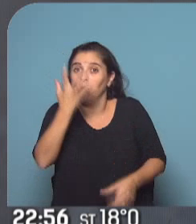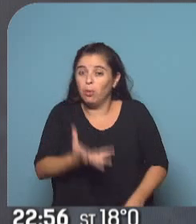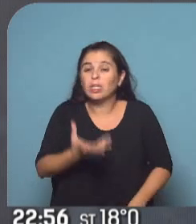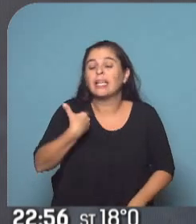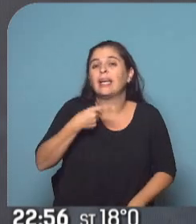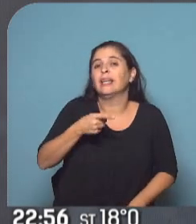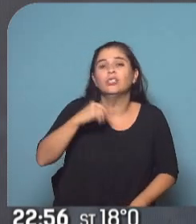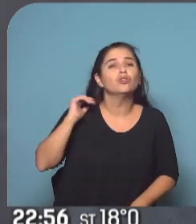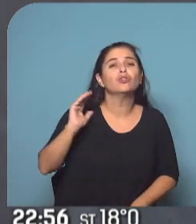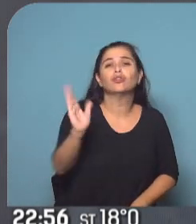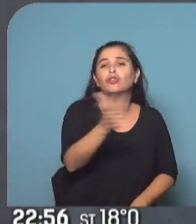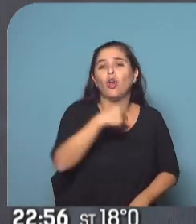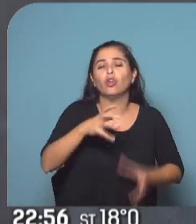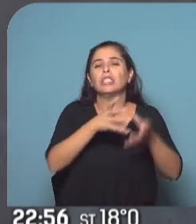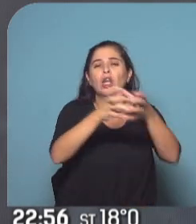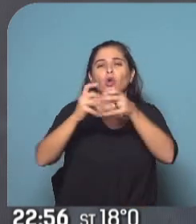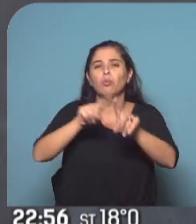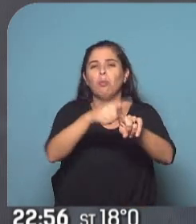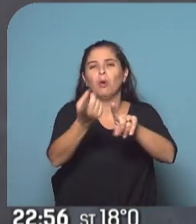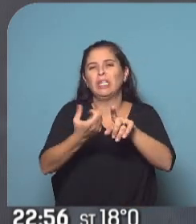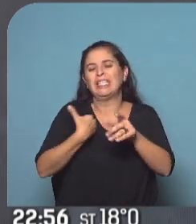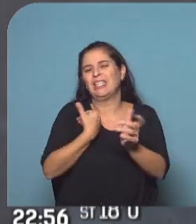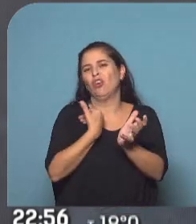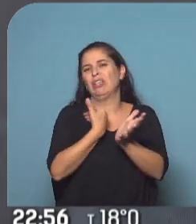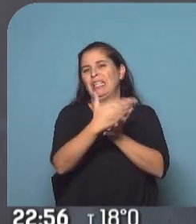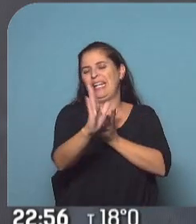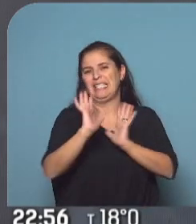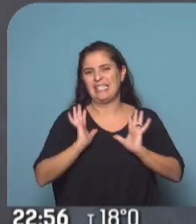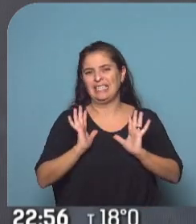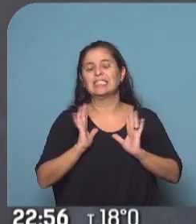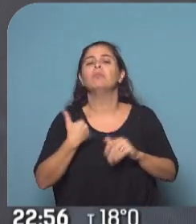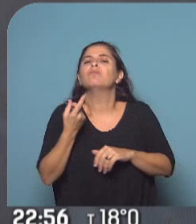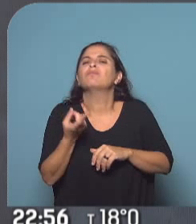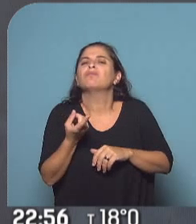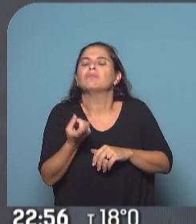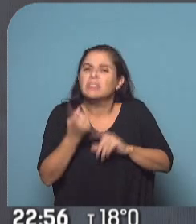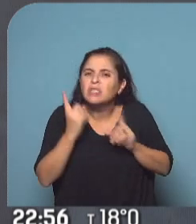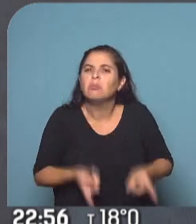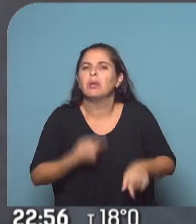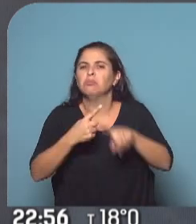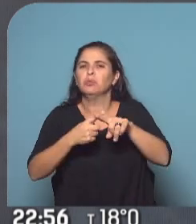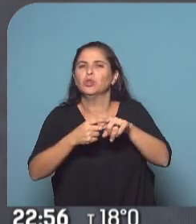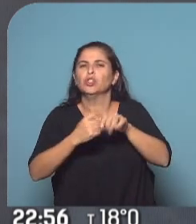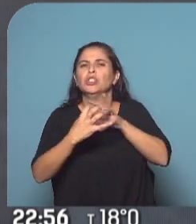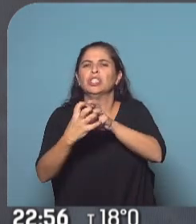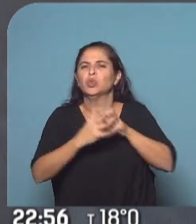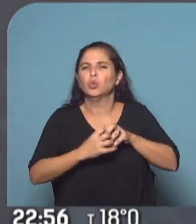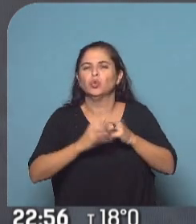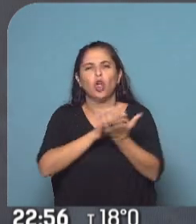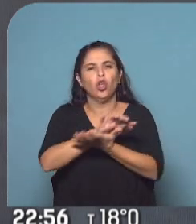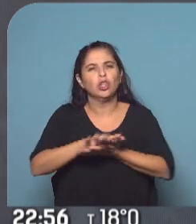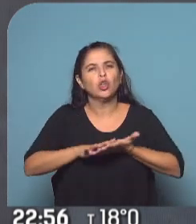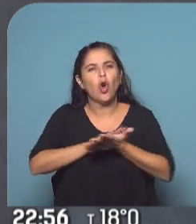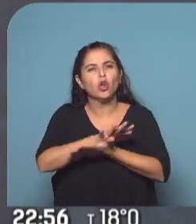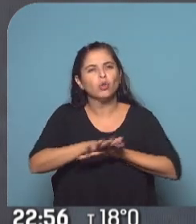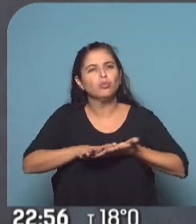por las discusiones alrededor de la corrupción, que parece que fue muy fuerte durante el gobierno, y al mismo tiempo con la expectativa de que introduzca una serie de